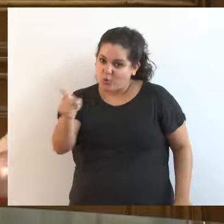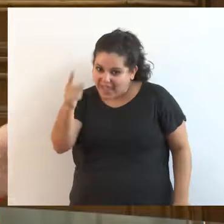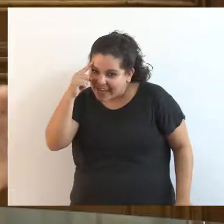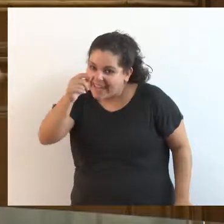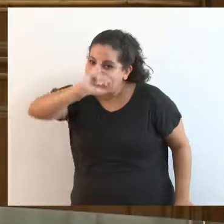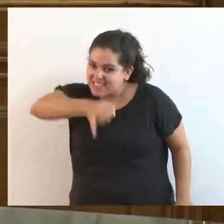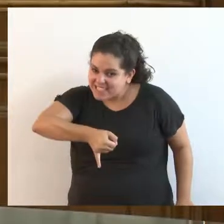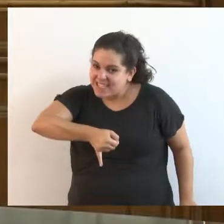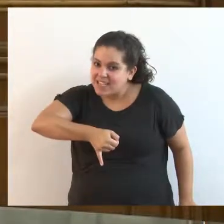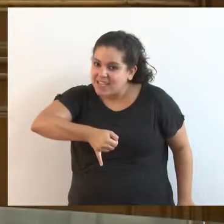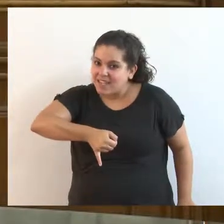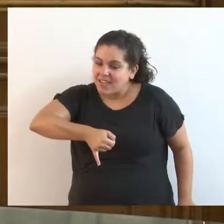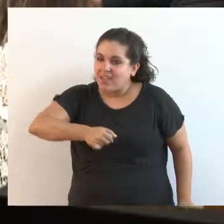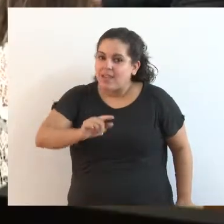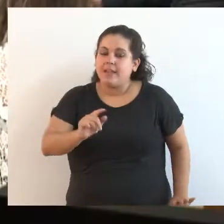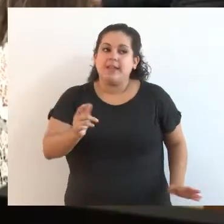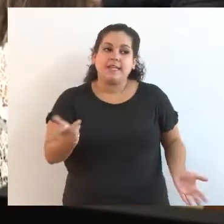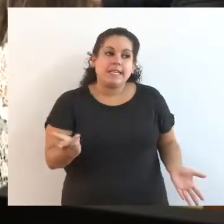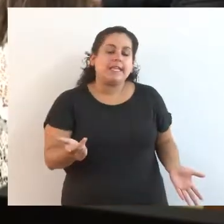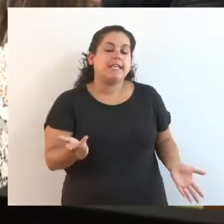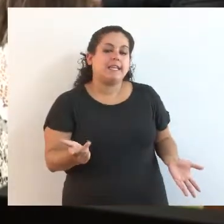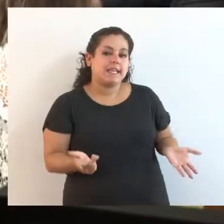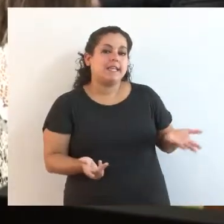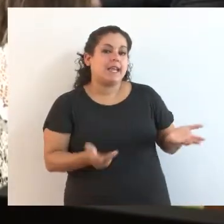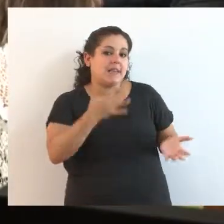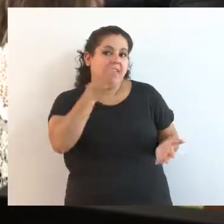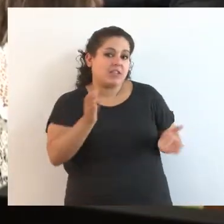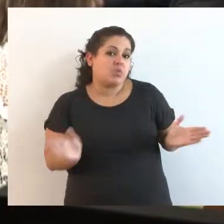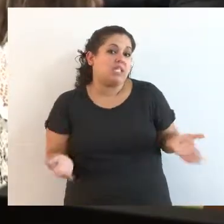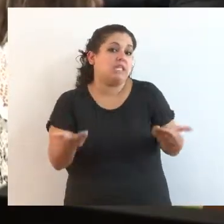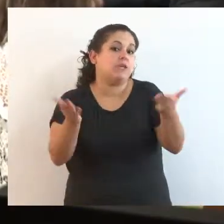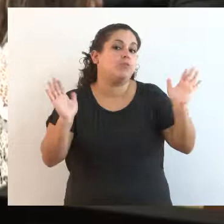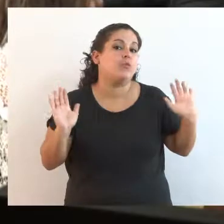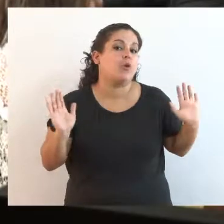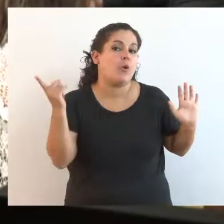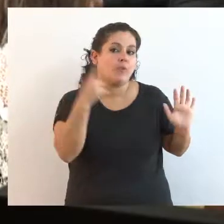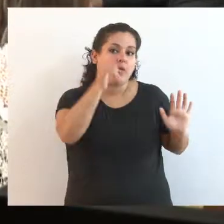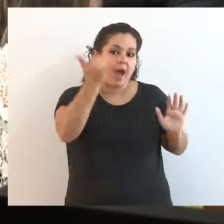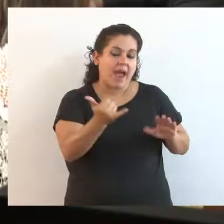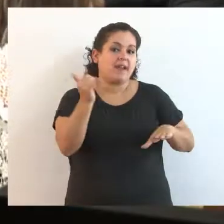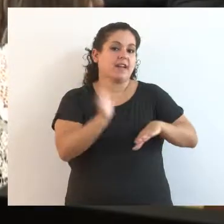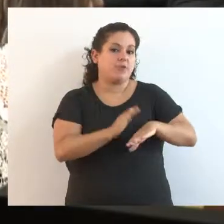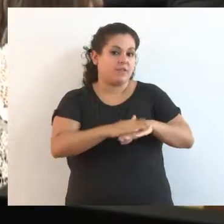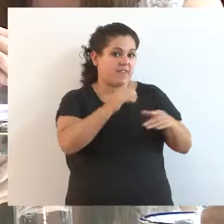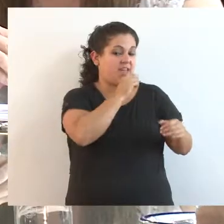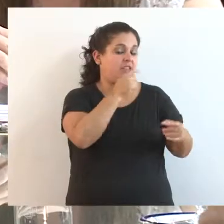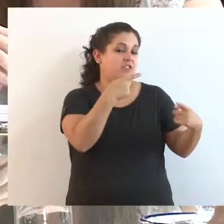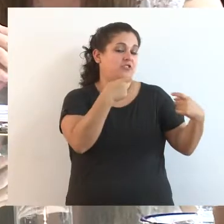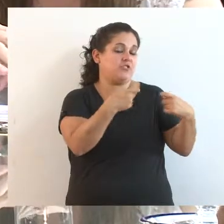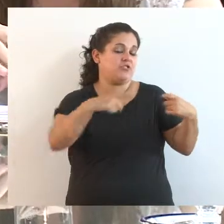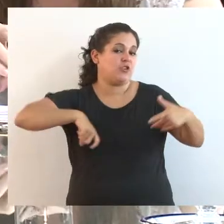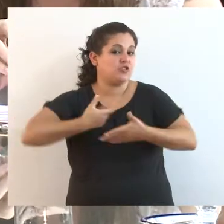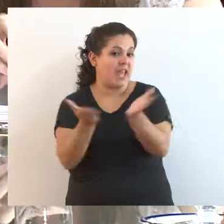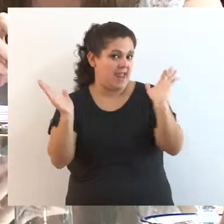duda, no sé. ¿Usted cree que lo van a seguir haciendo? Se les va un estímulo, pero por otro lado están los programas de